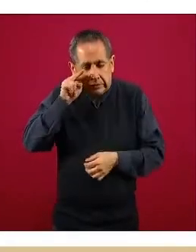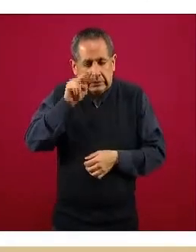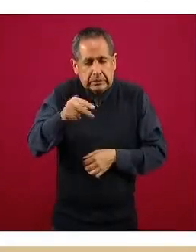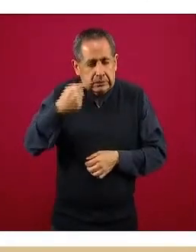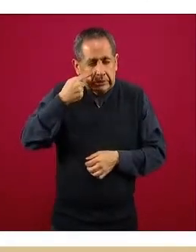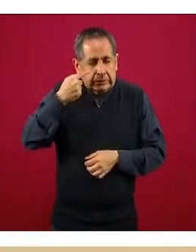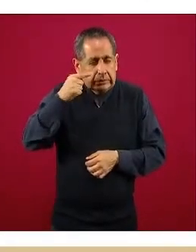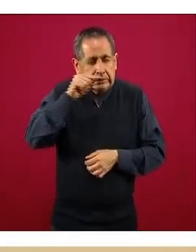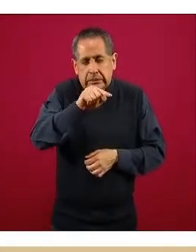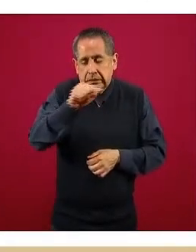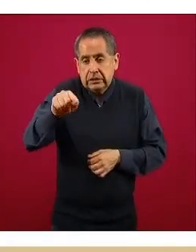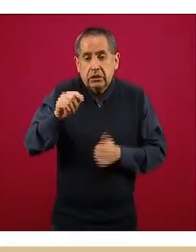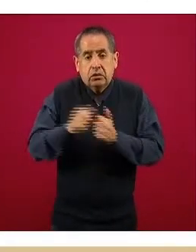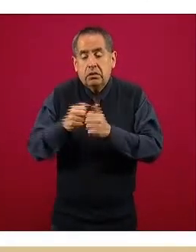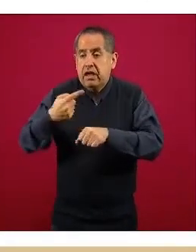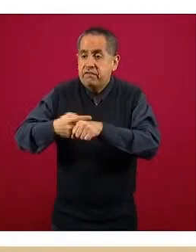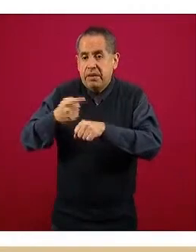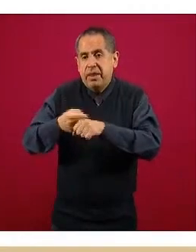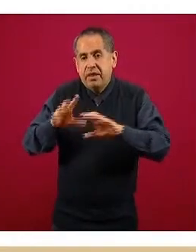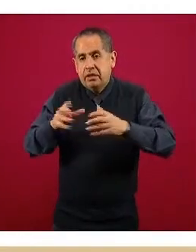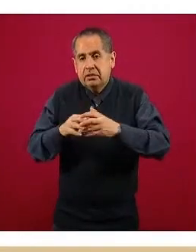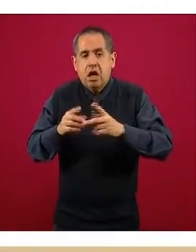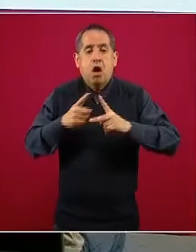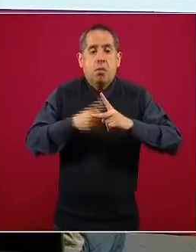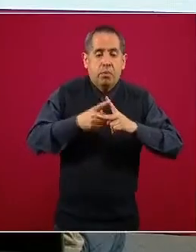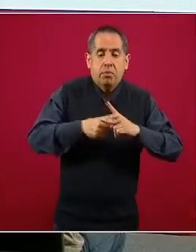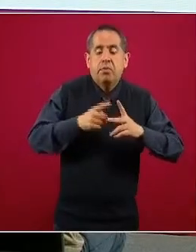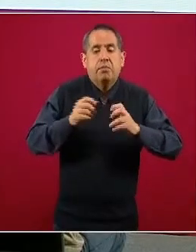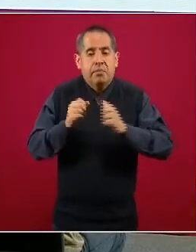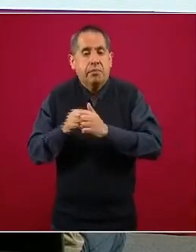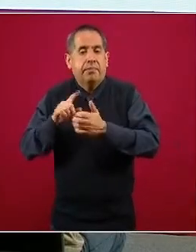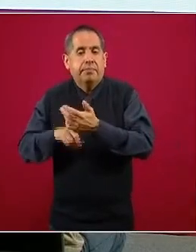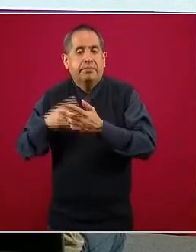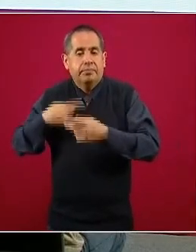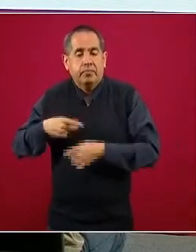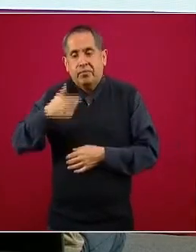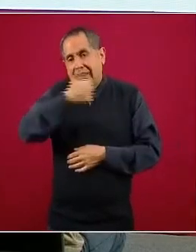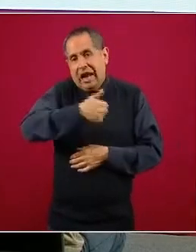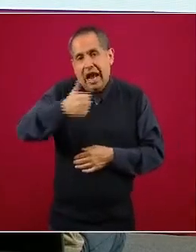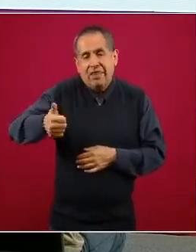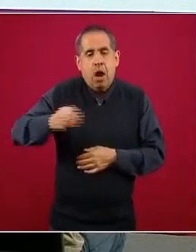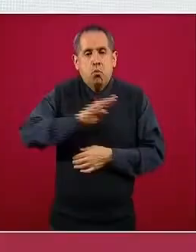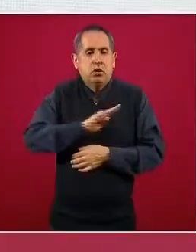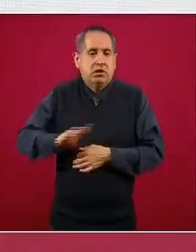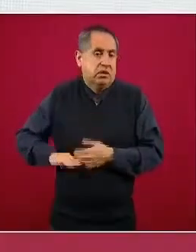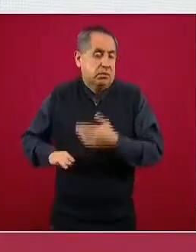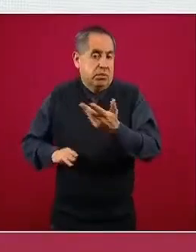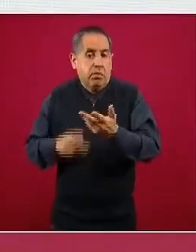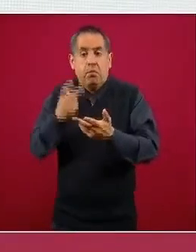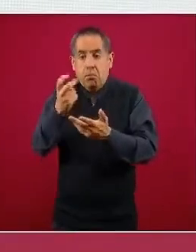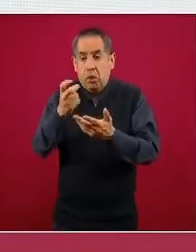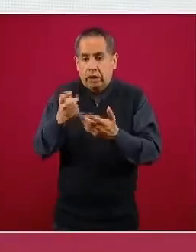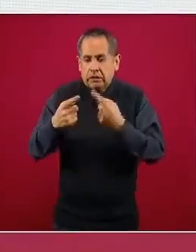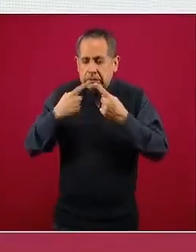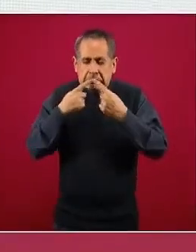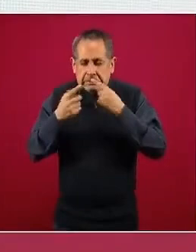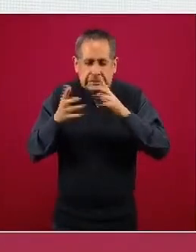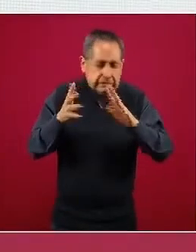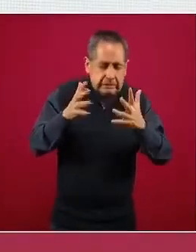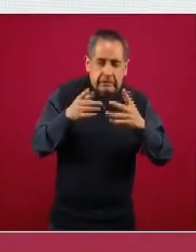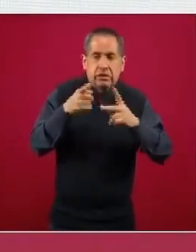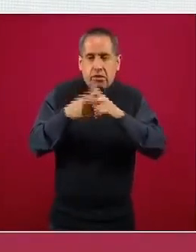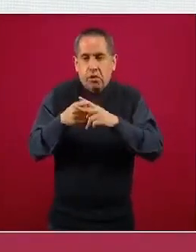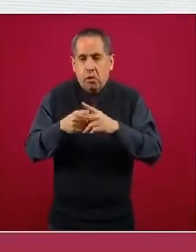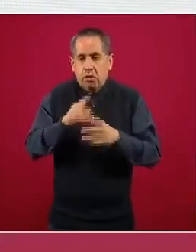se detectan con enfermedad, divididas entre la población de cada municipio. Por eso esta comparación